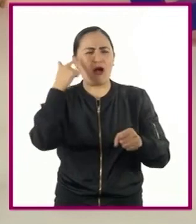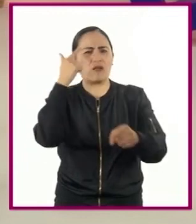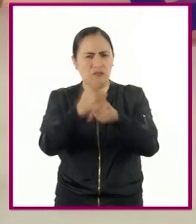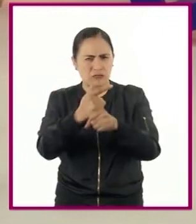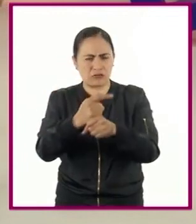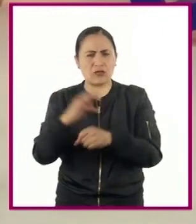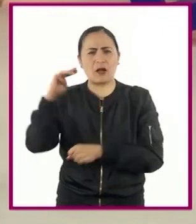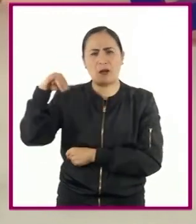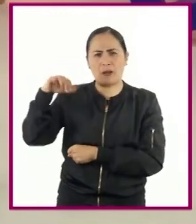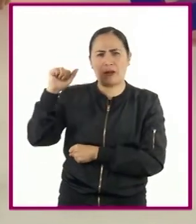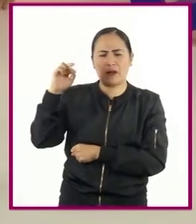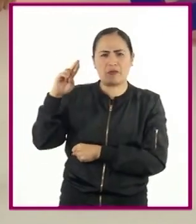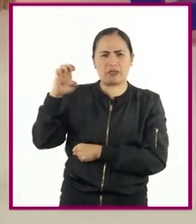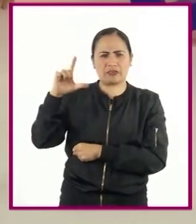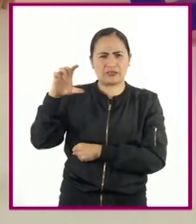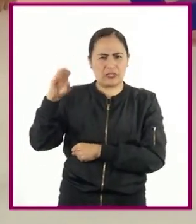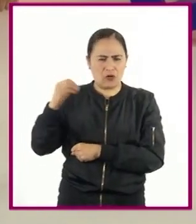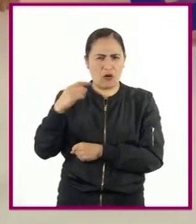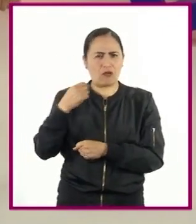Marcelo manda su señal.